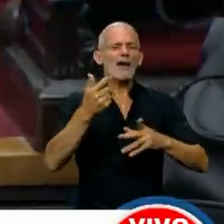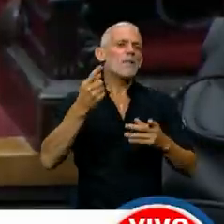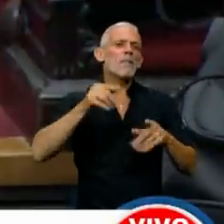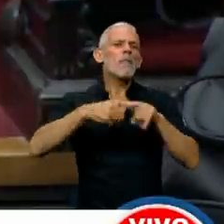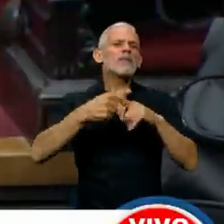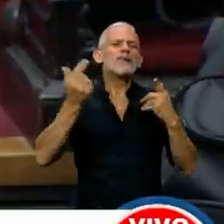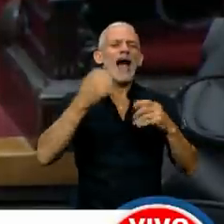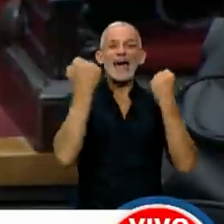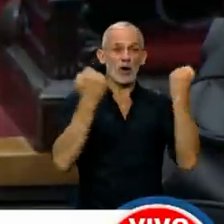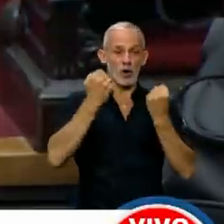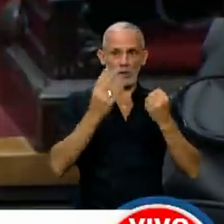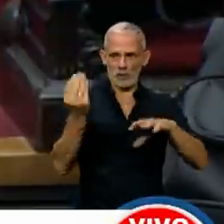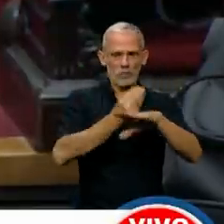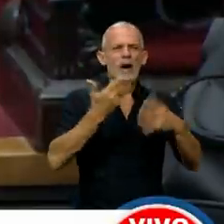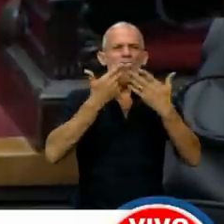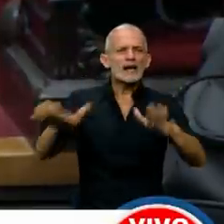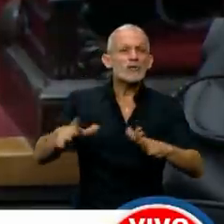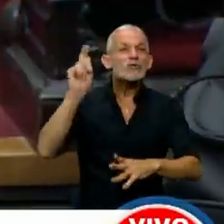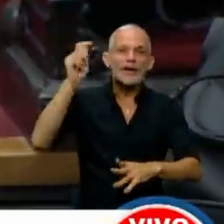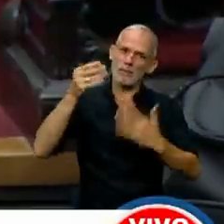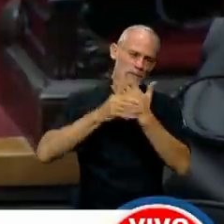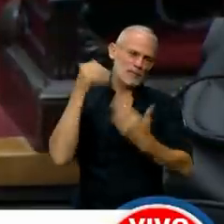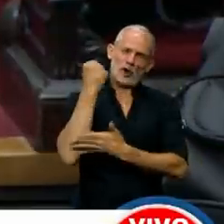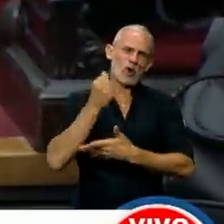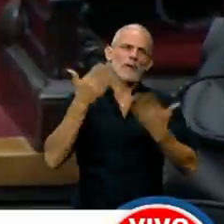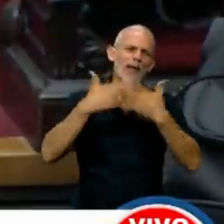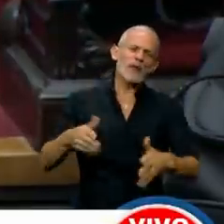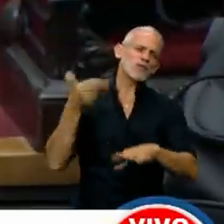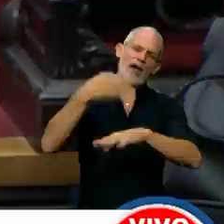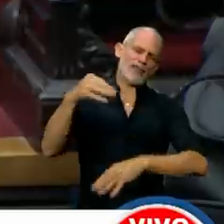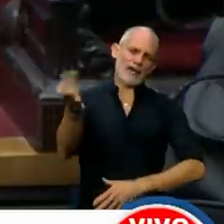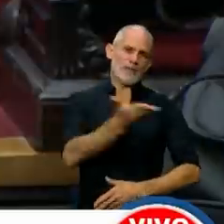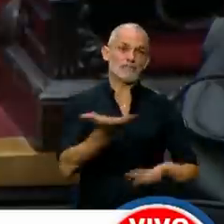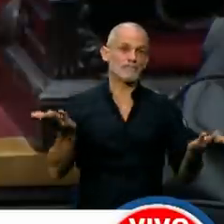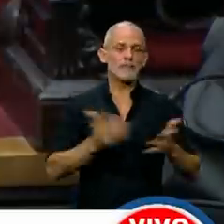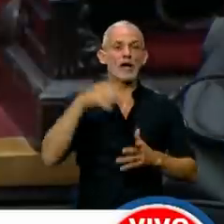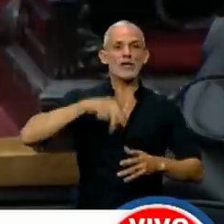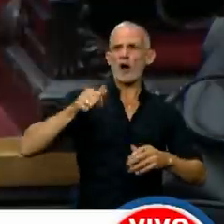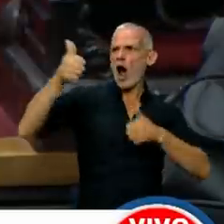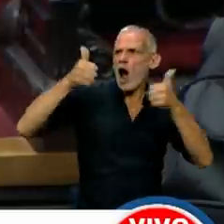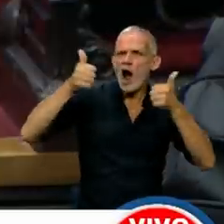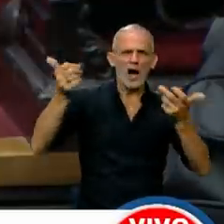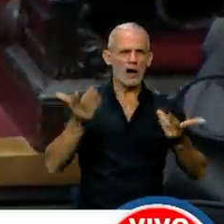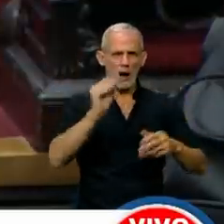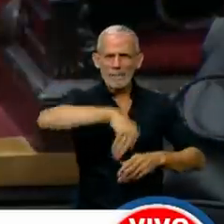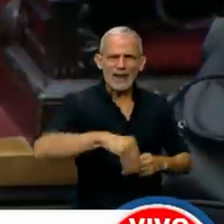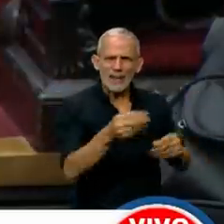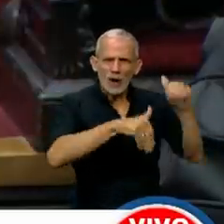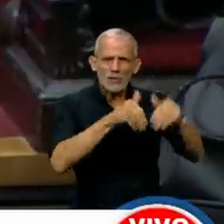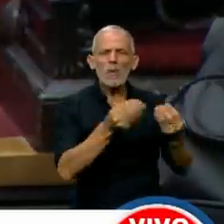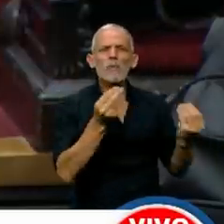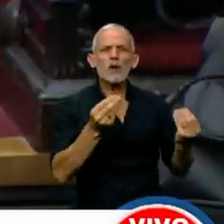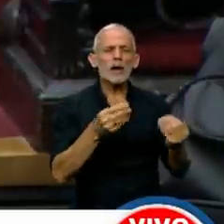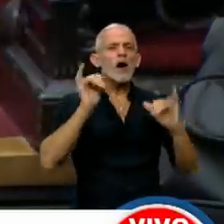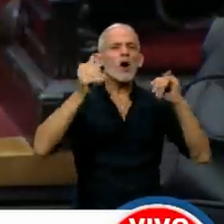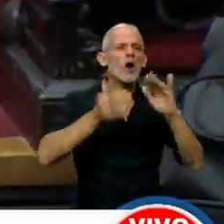primero que debió haber representado la renuncia es el ministro de economía y ahora triunfalismo porque perdieron porque se van